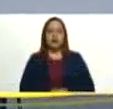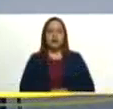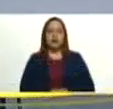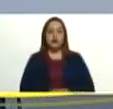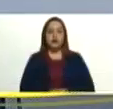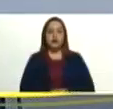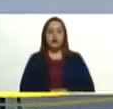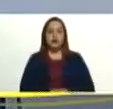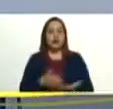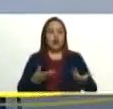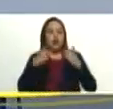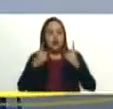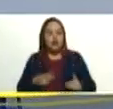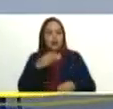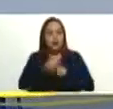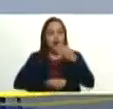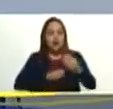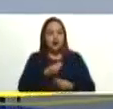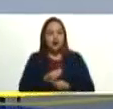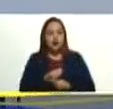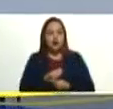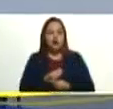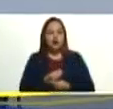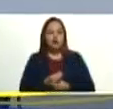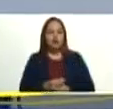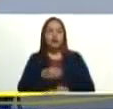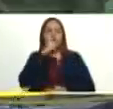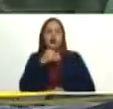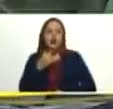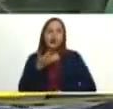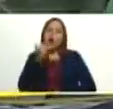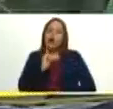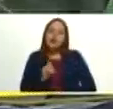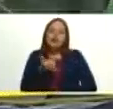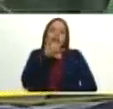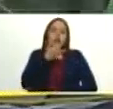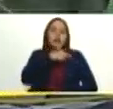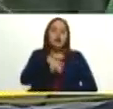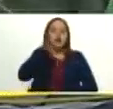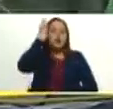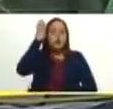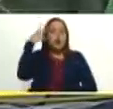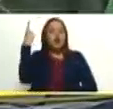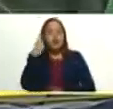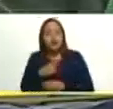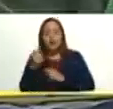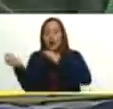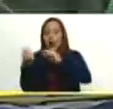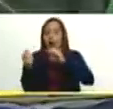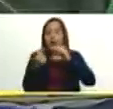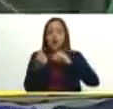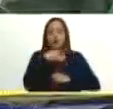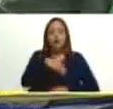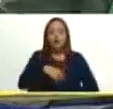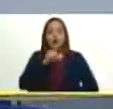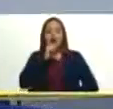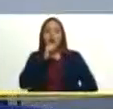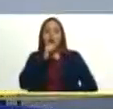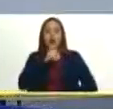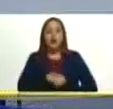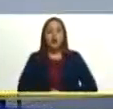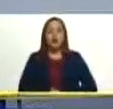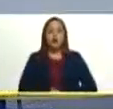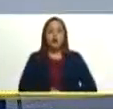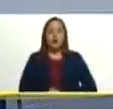¿Qué tenemos que hacer para no poner en riesgo nuestro futuro? Hay que hablar con nuestros abuelos, con